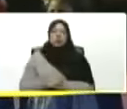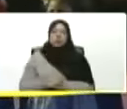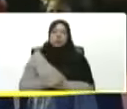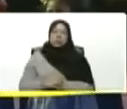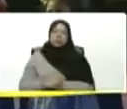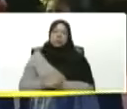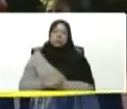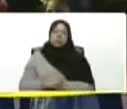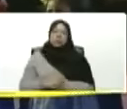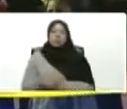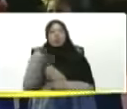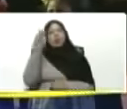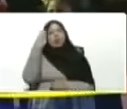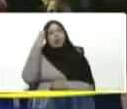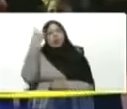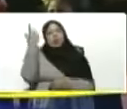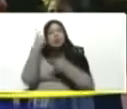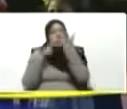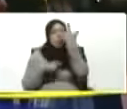Yo no sabía quién era Chávez,